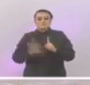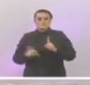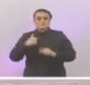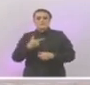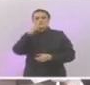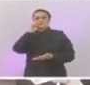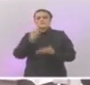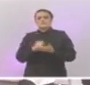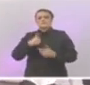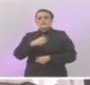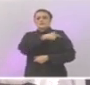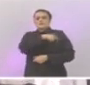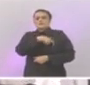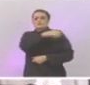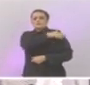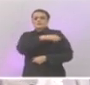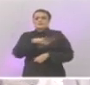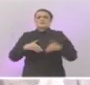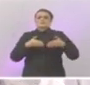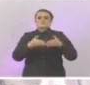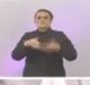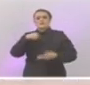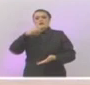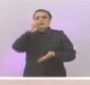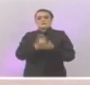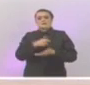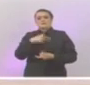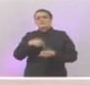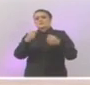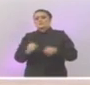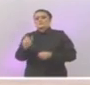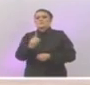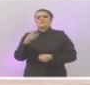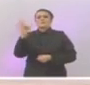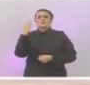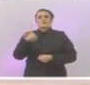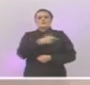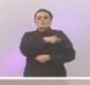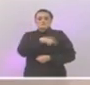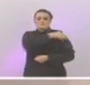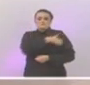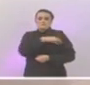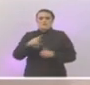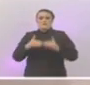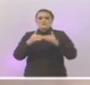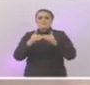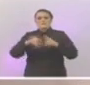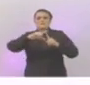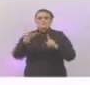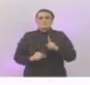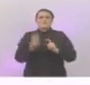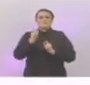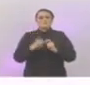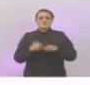el Secretario de Marina, el Secretario de Seguridad Pública Federal y el Comandante de la Guardia Nacional.